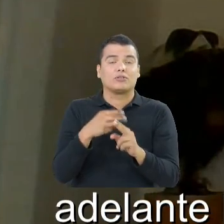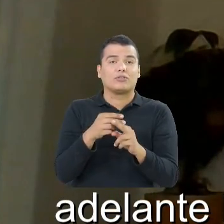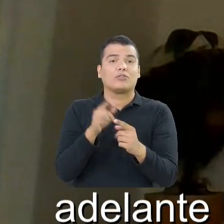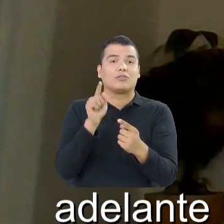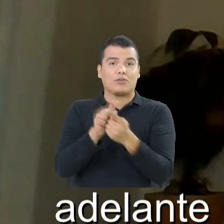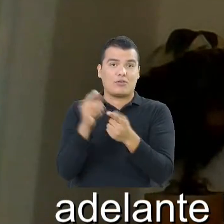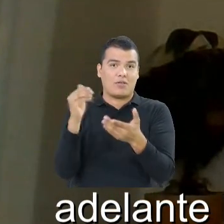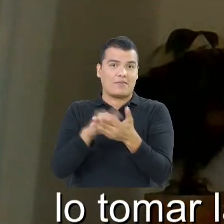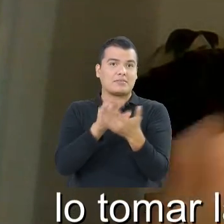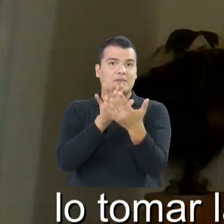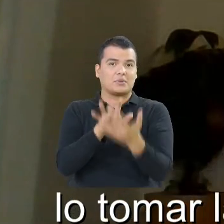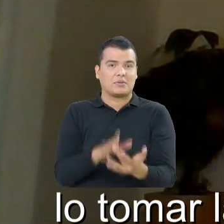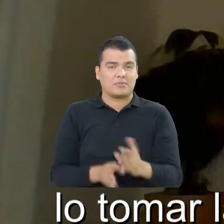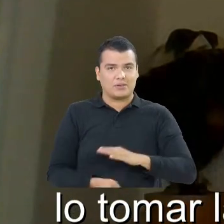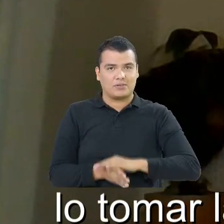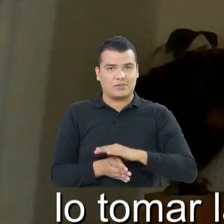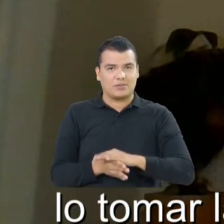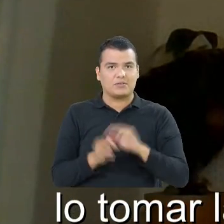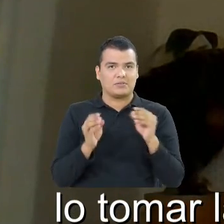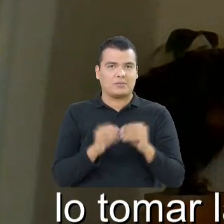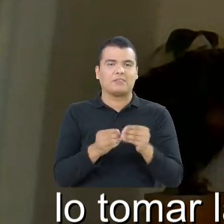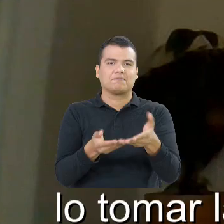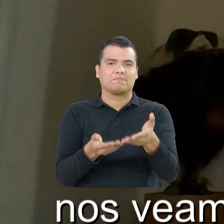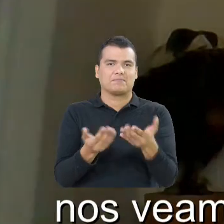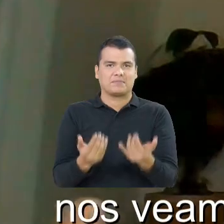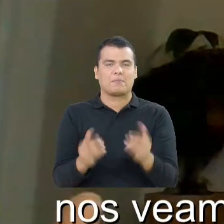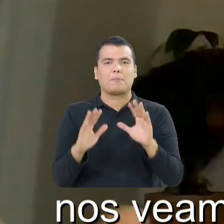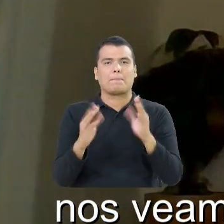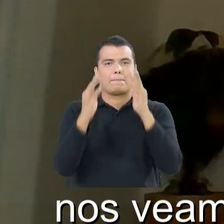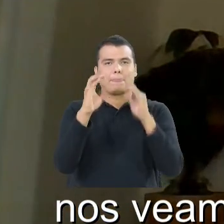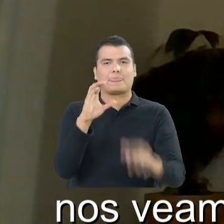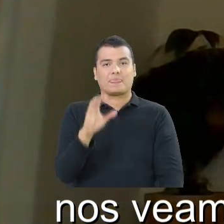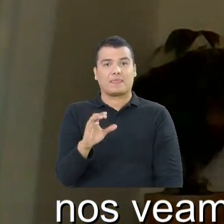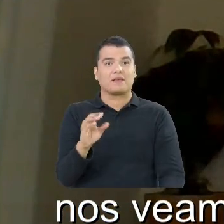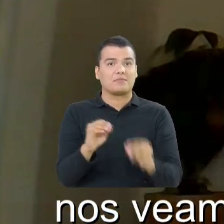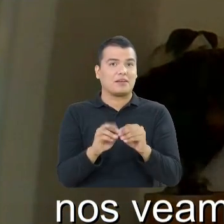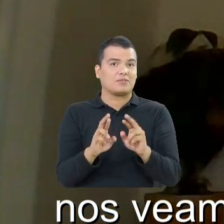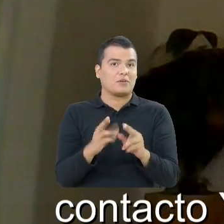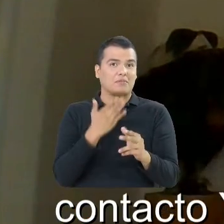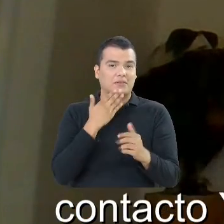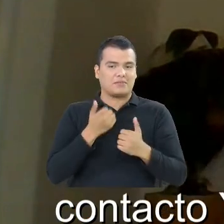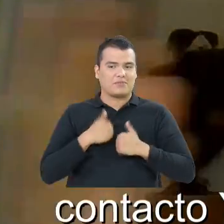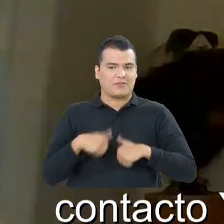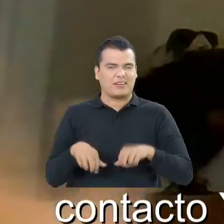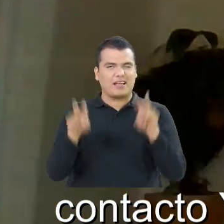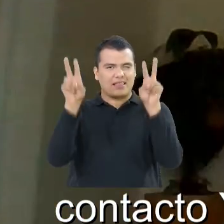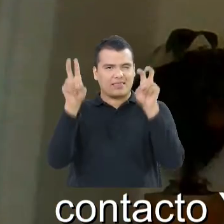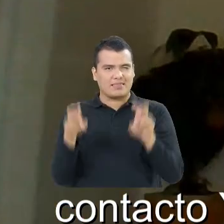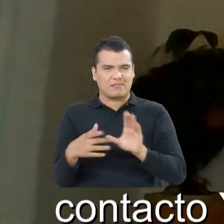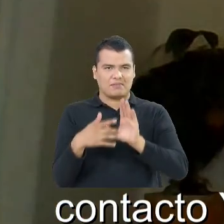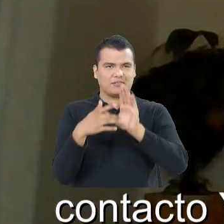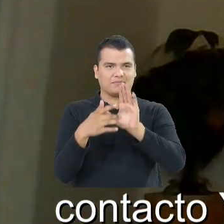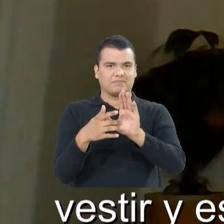que estemos en contacto y nuevamente bienvenidos a Festic y espero que la sigan pasando genial con toda la información de